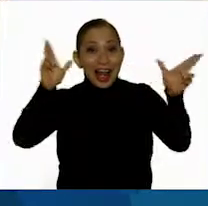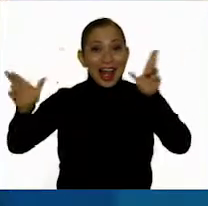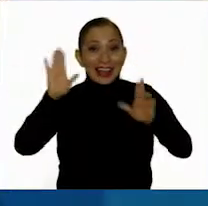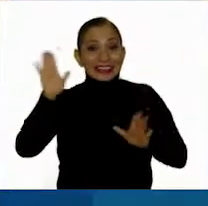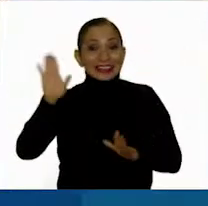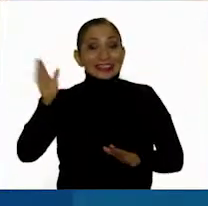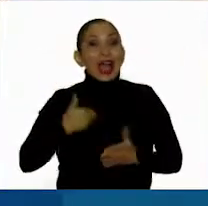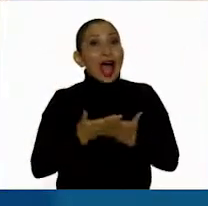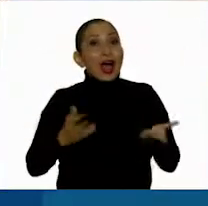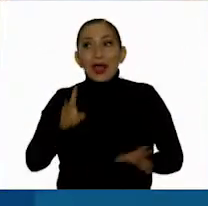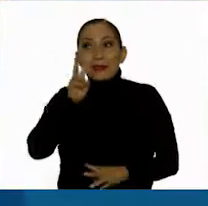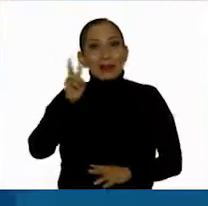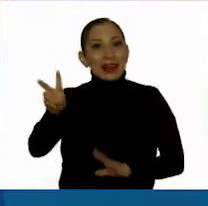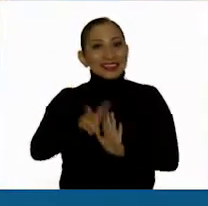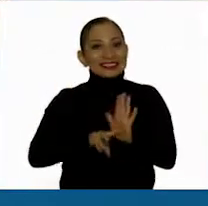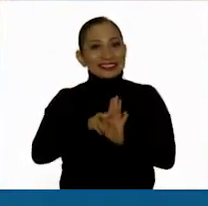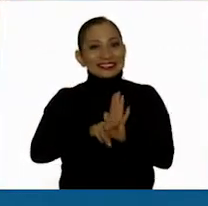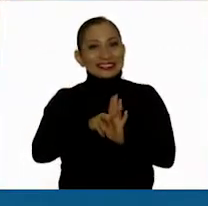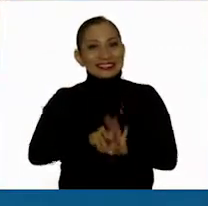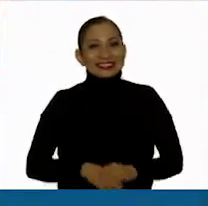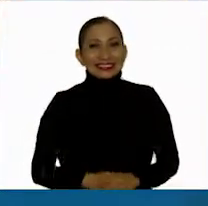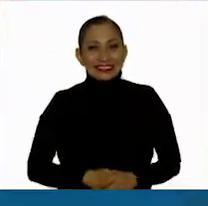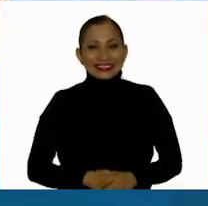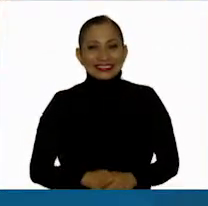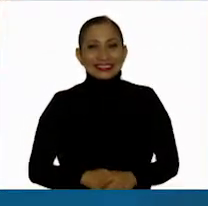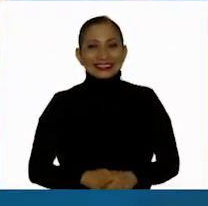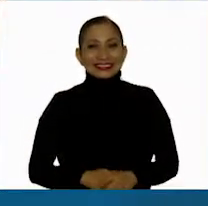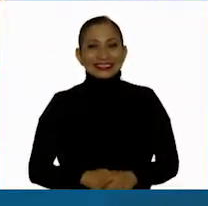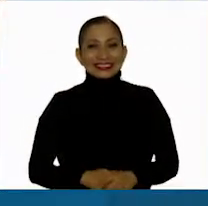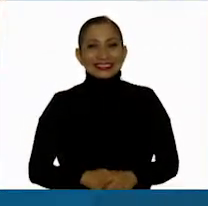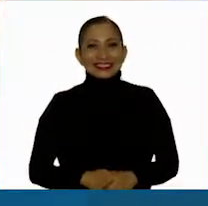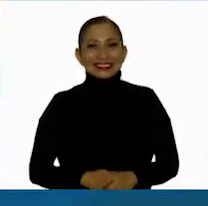¡Hola! Vamos a ver el siguiente video.